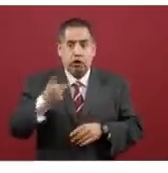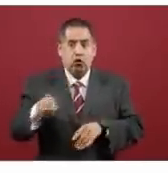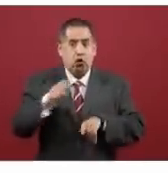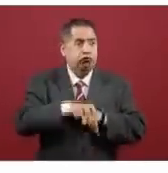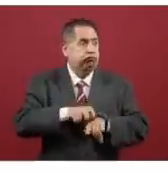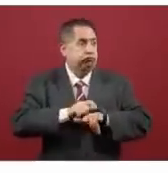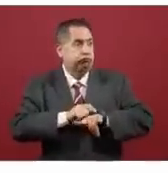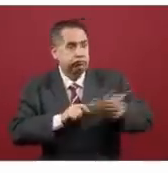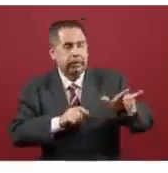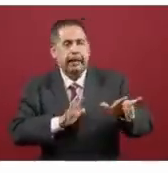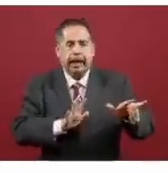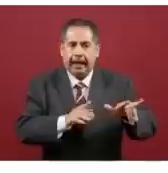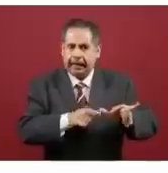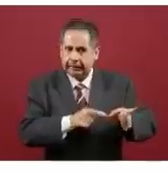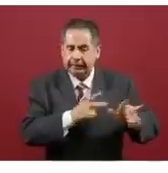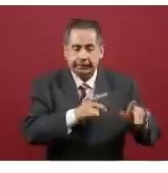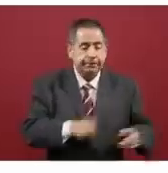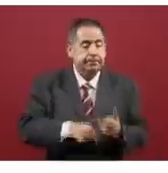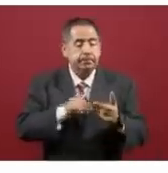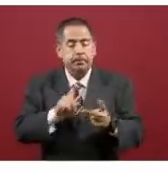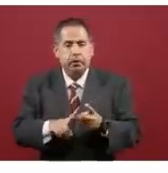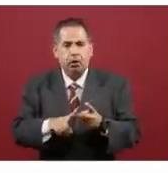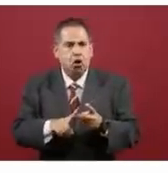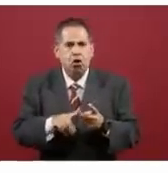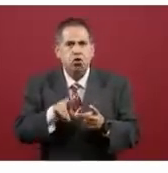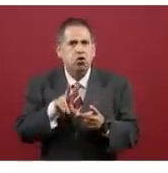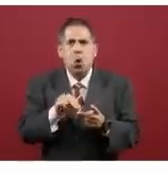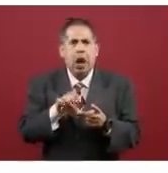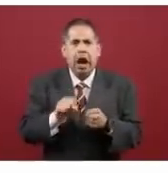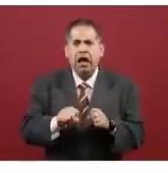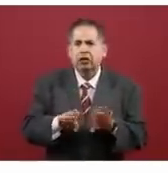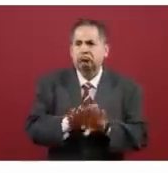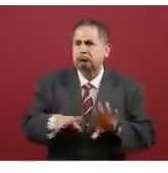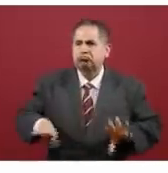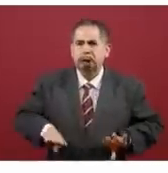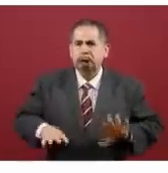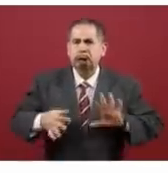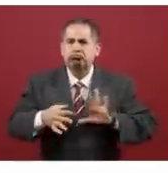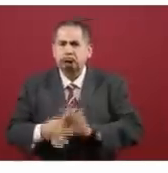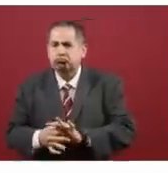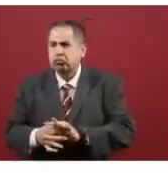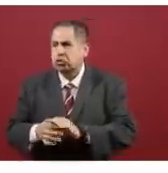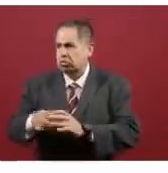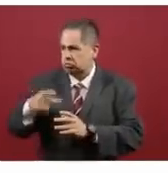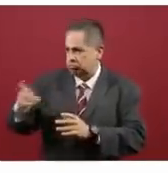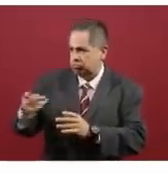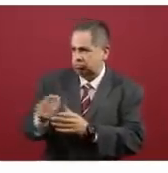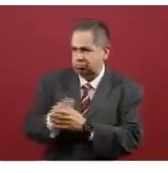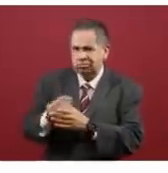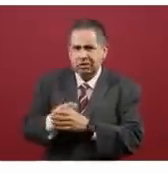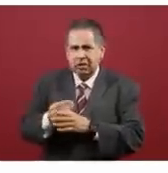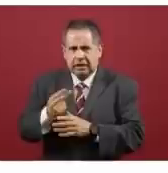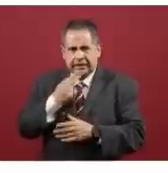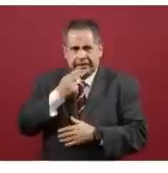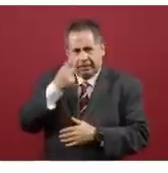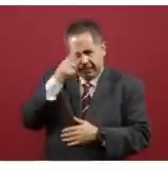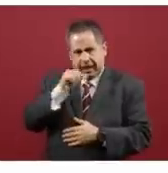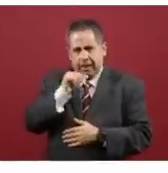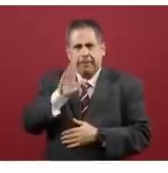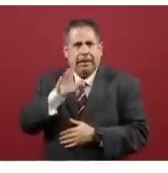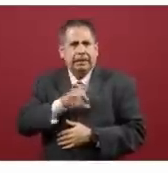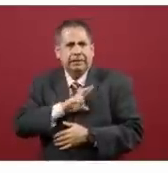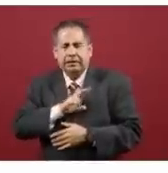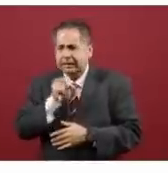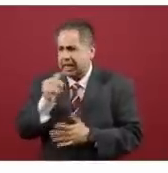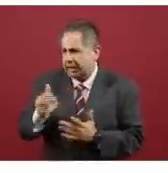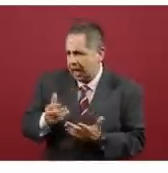no cumplieran con las funciones directamente relacionadas con los programas y acciones de las dependencias del gobierno federal y que no tuvieran una